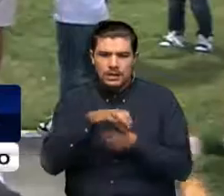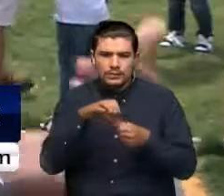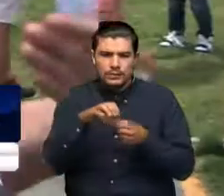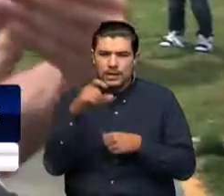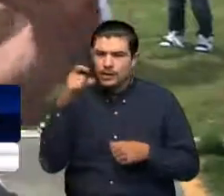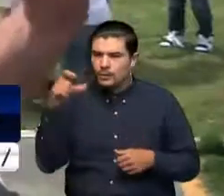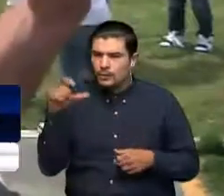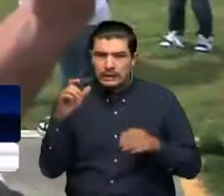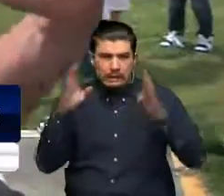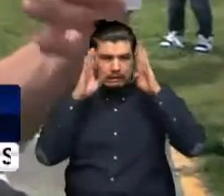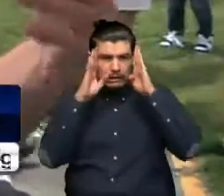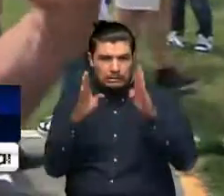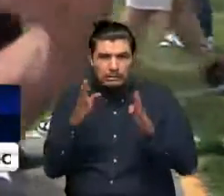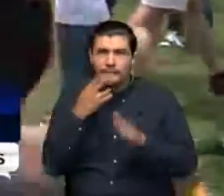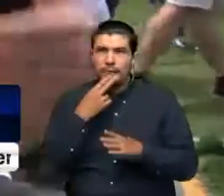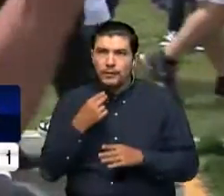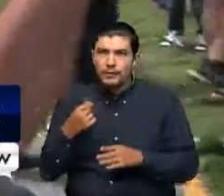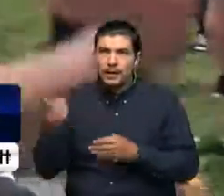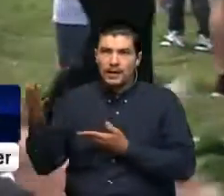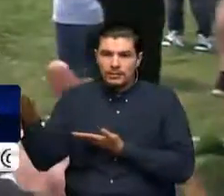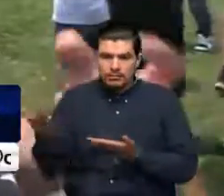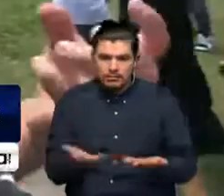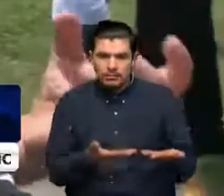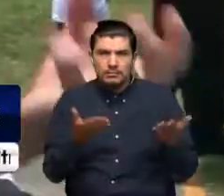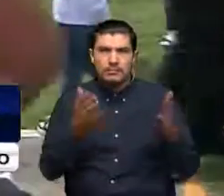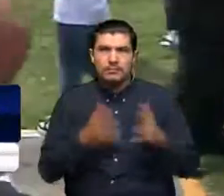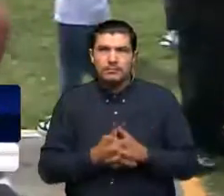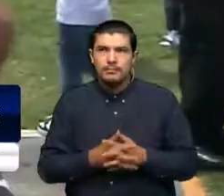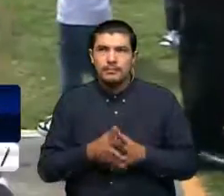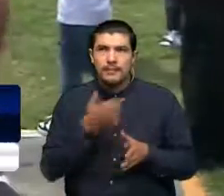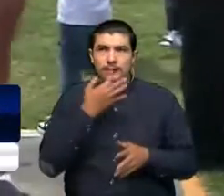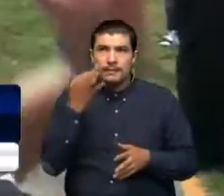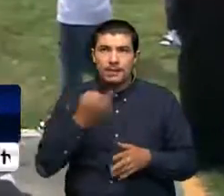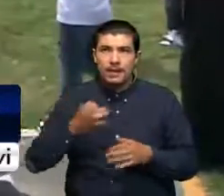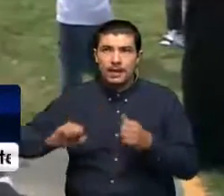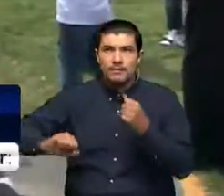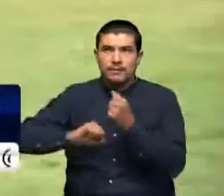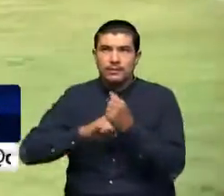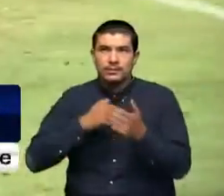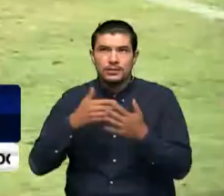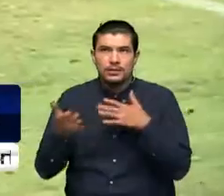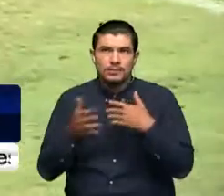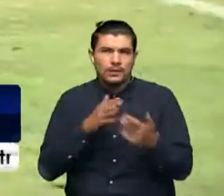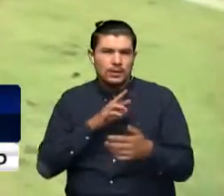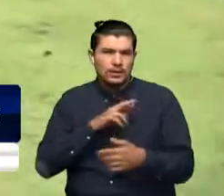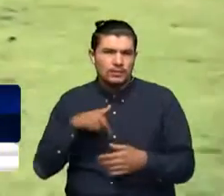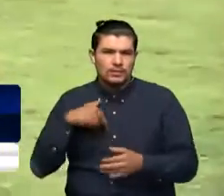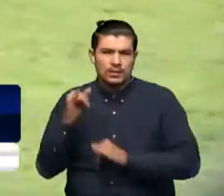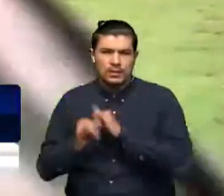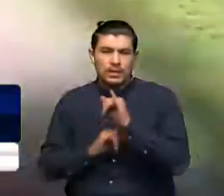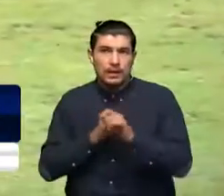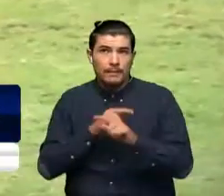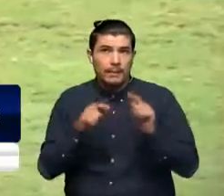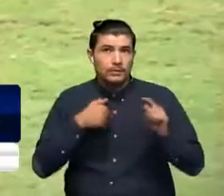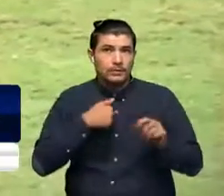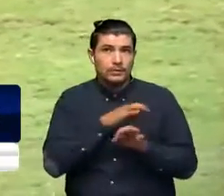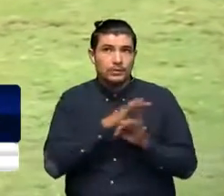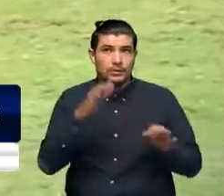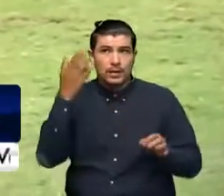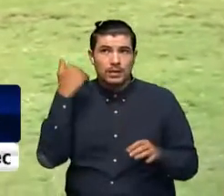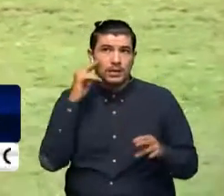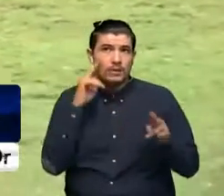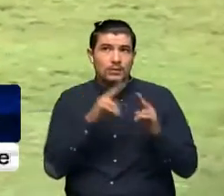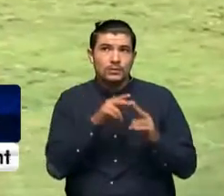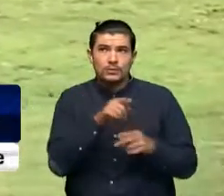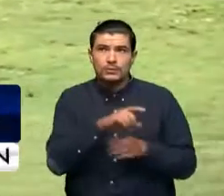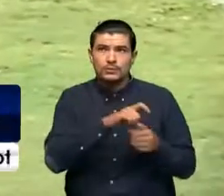pues calurosa cariñosa y respaldándonos a pesar de ser extranjeros no no conocía a cúcuta agradecimientos